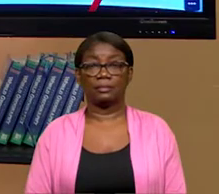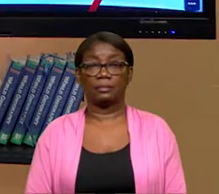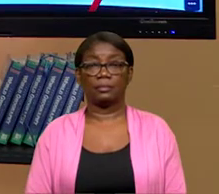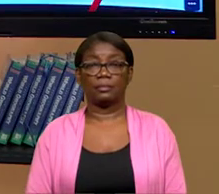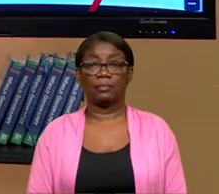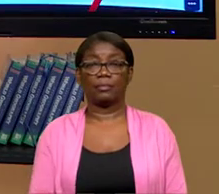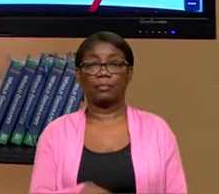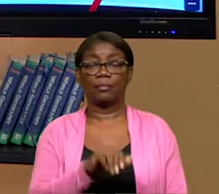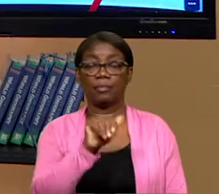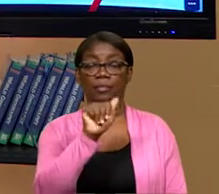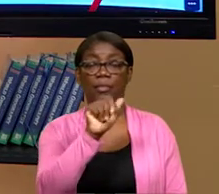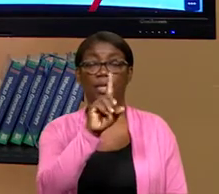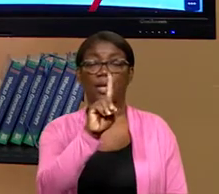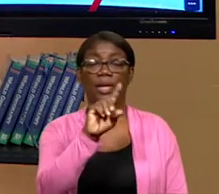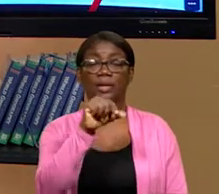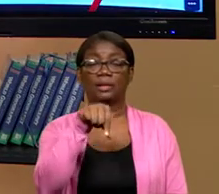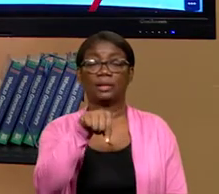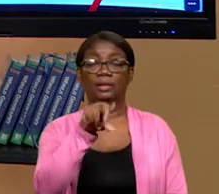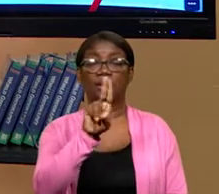adquisición